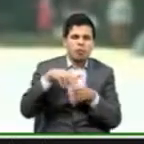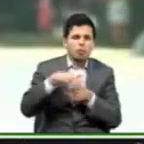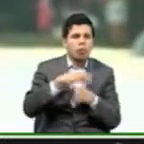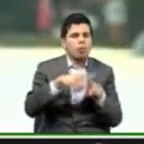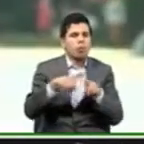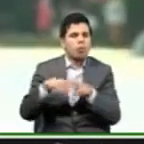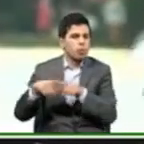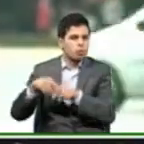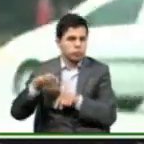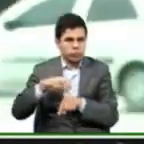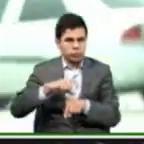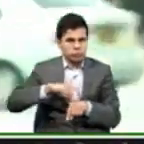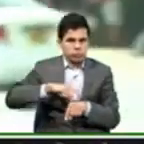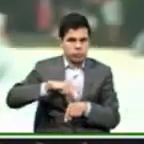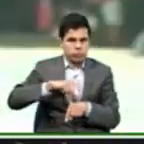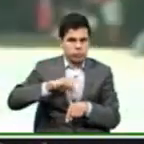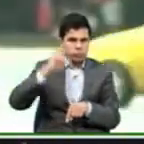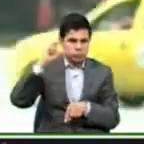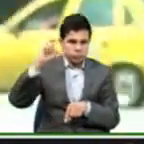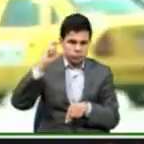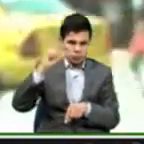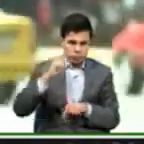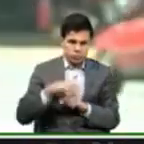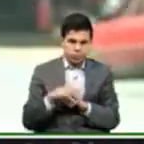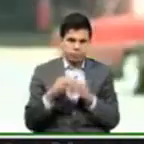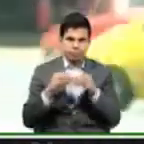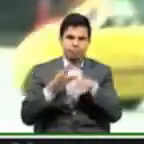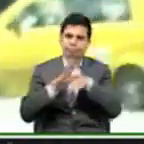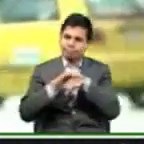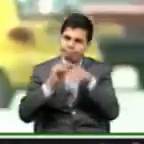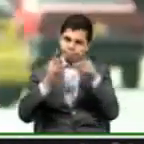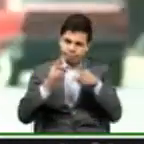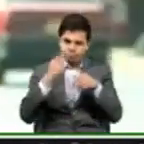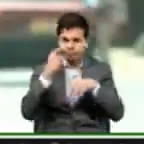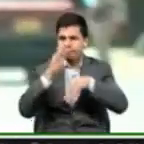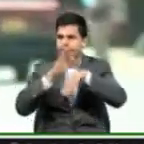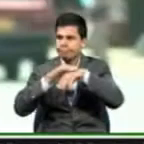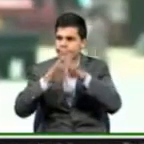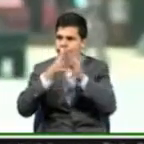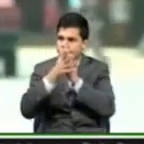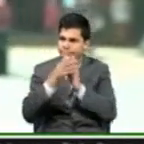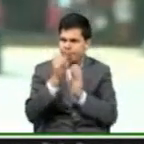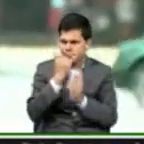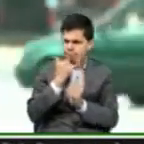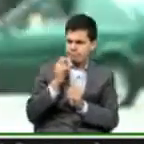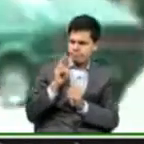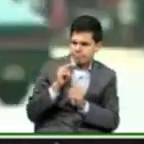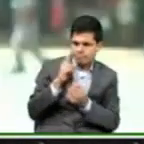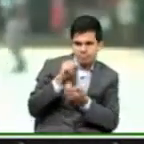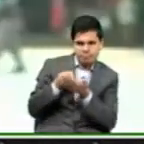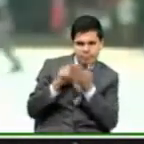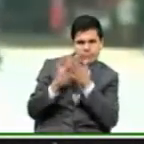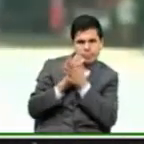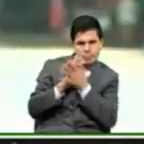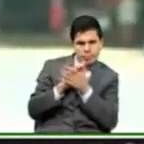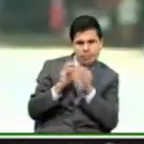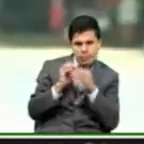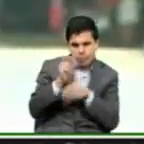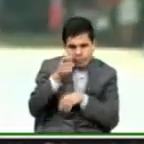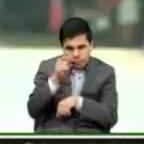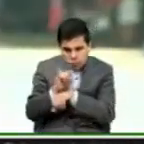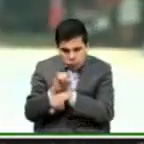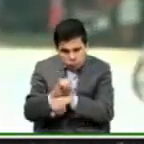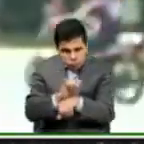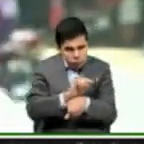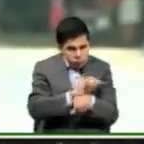santandereana. Siguen con el acompañamiento a la comunidad, invitando a denunciar cada uno de los hechos sospechosos, pero también vigilan minuciosamente